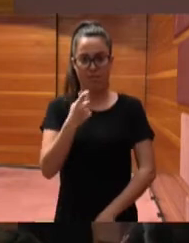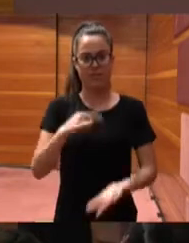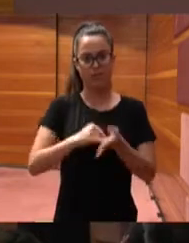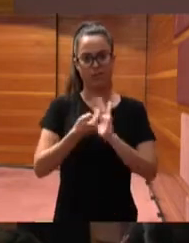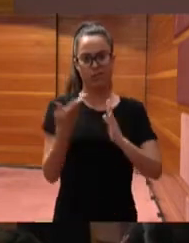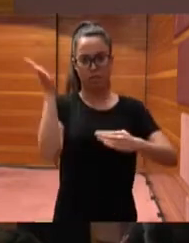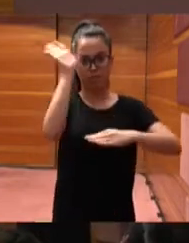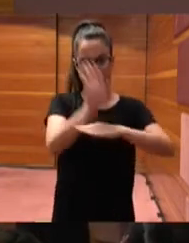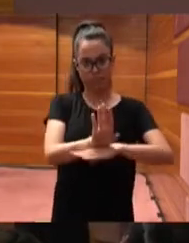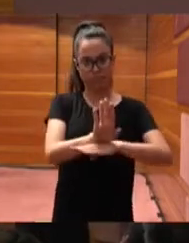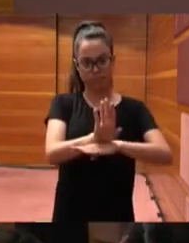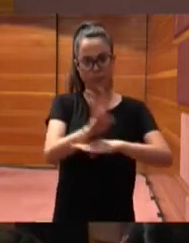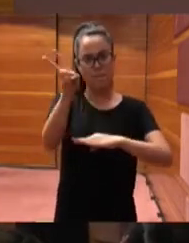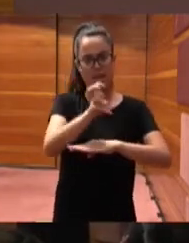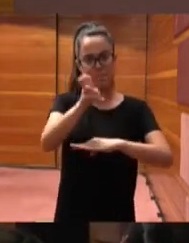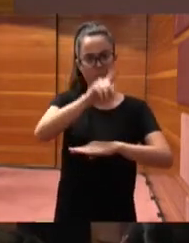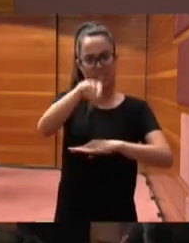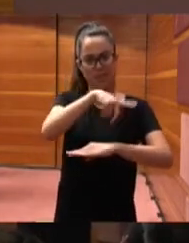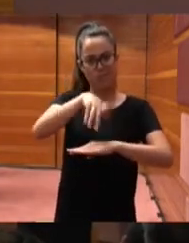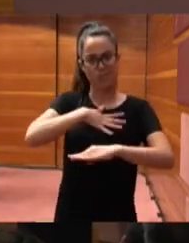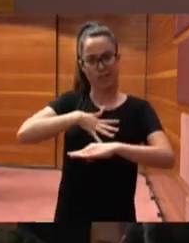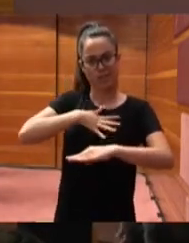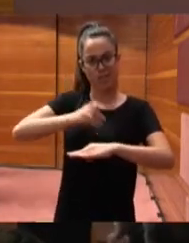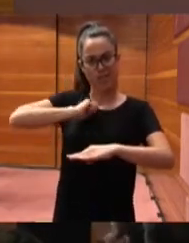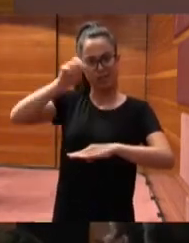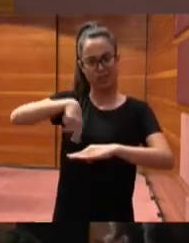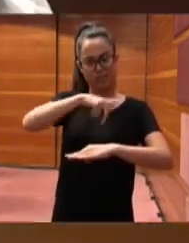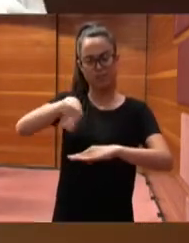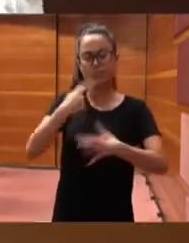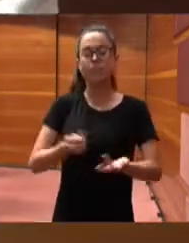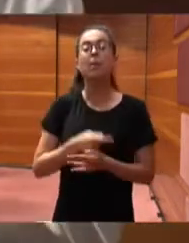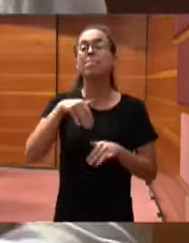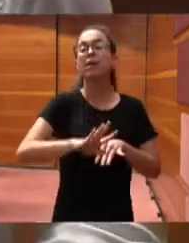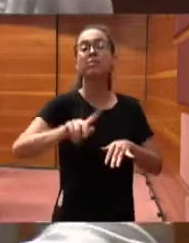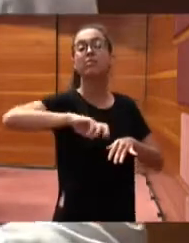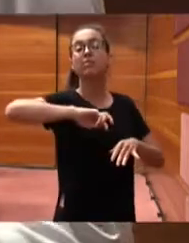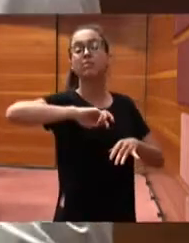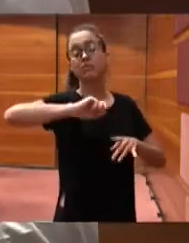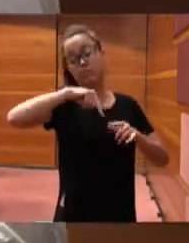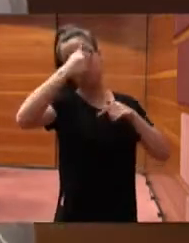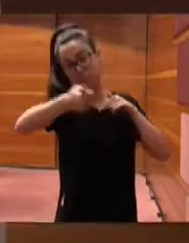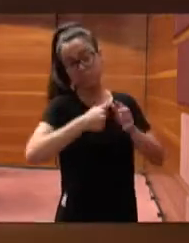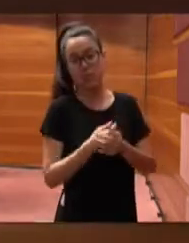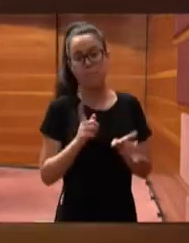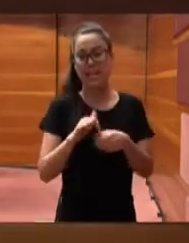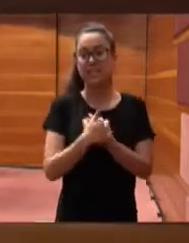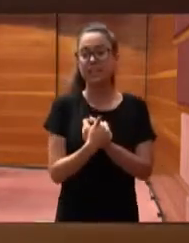Yo soy torpe con esto, ahí tenemos. Siguiente cuadrante, participación, que no es el tema estrella del día, porque hemos dicho gobierno abierto y transparencia,